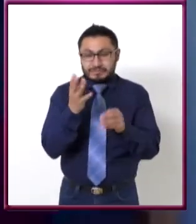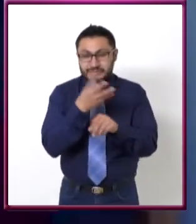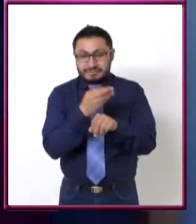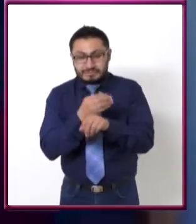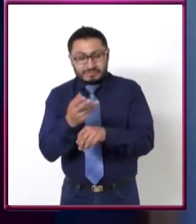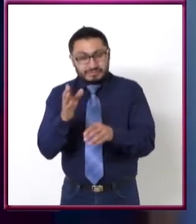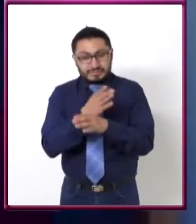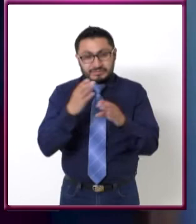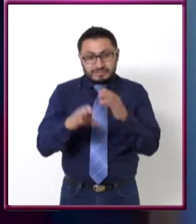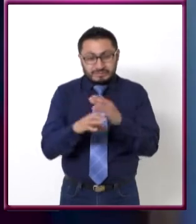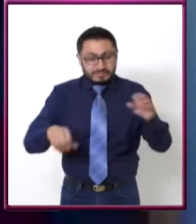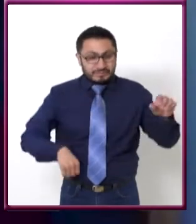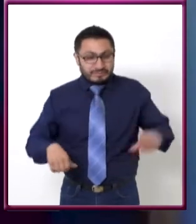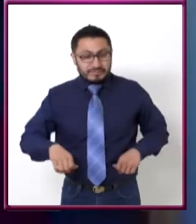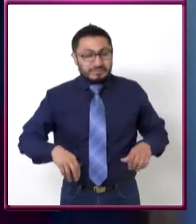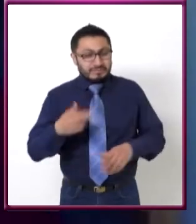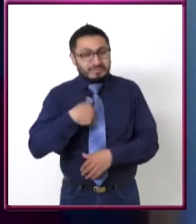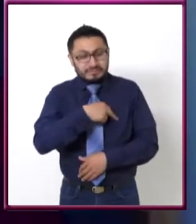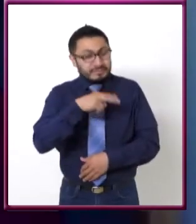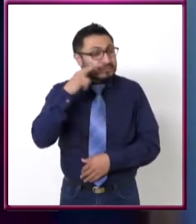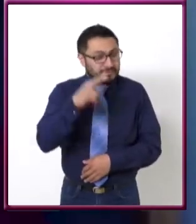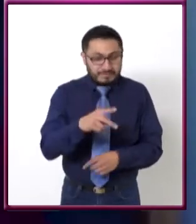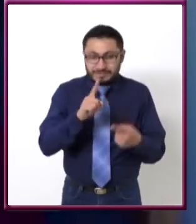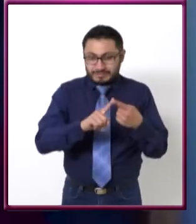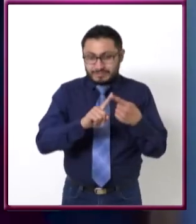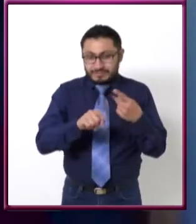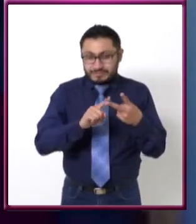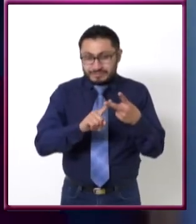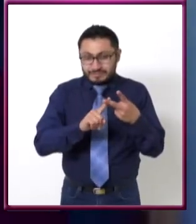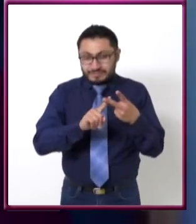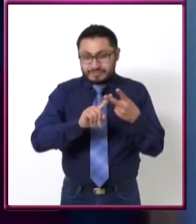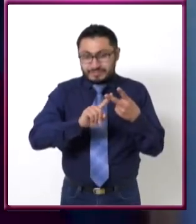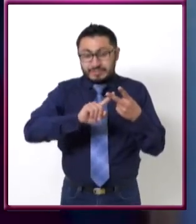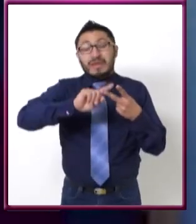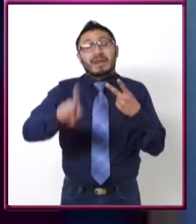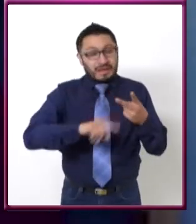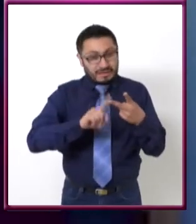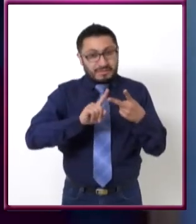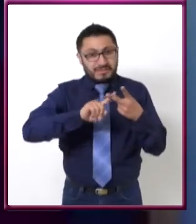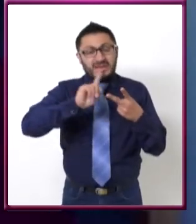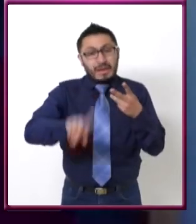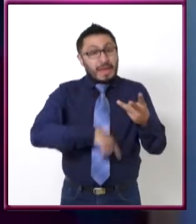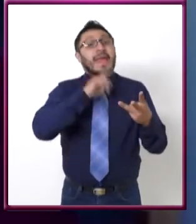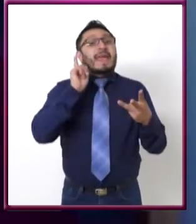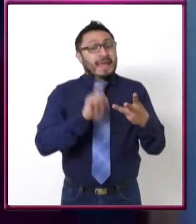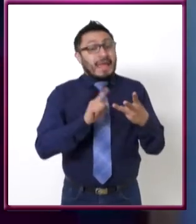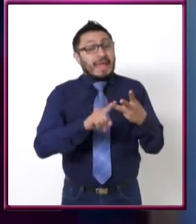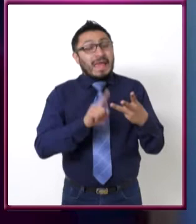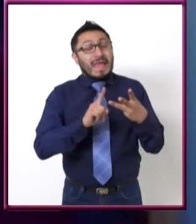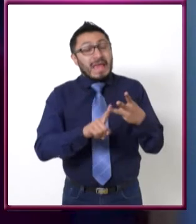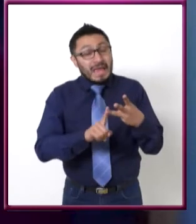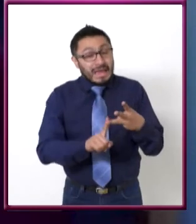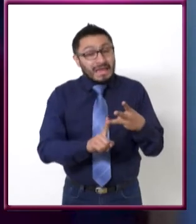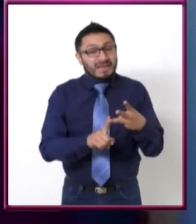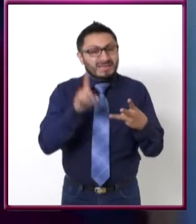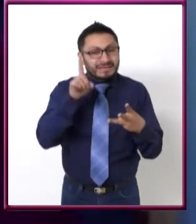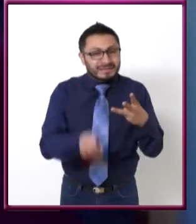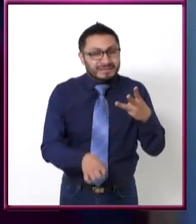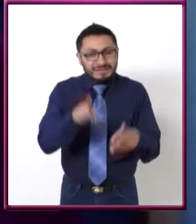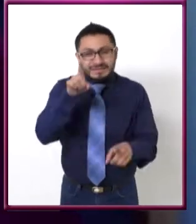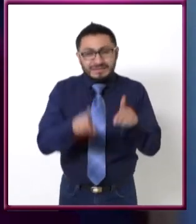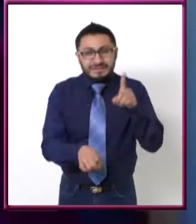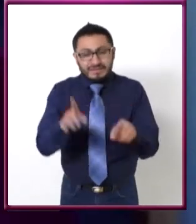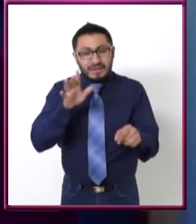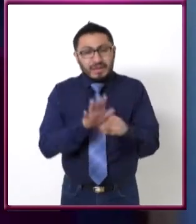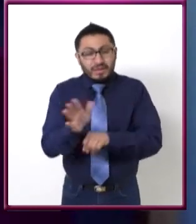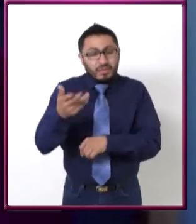las acciones que nosotros vemos. Esa es la segunda. La tercera tiene que ver con, pues,